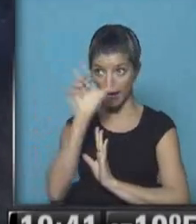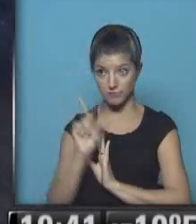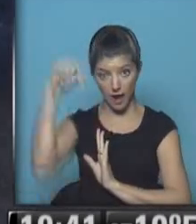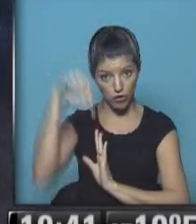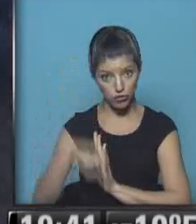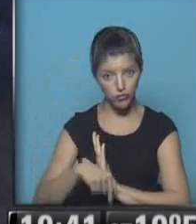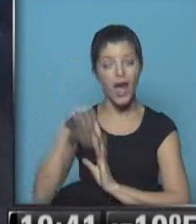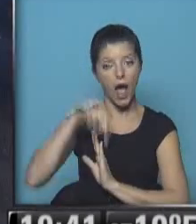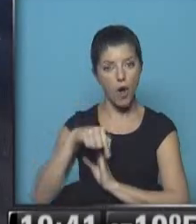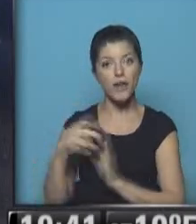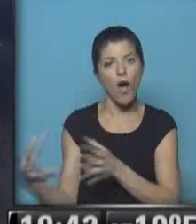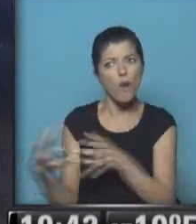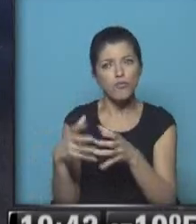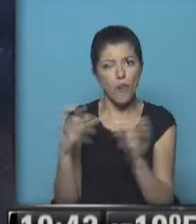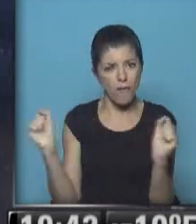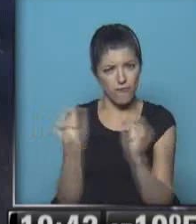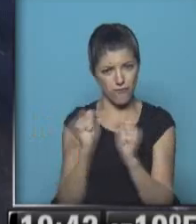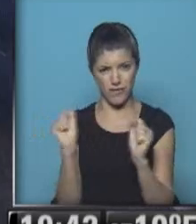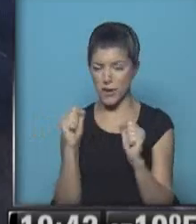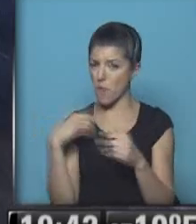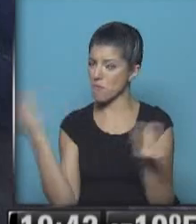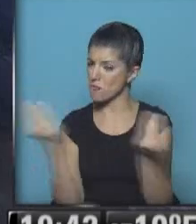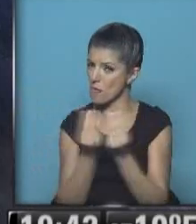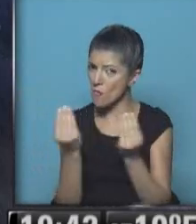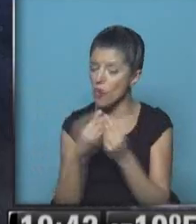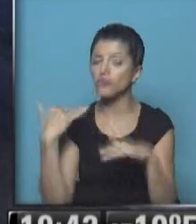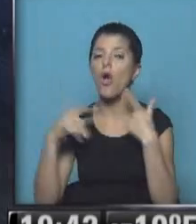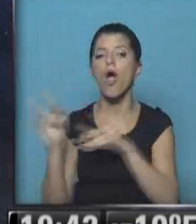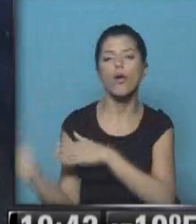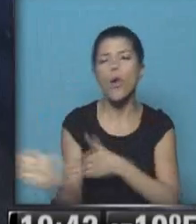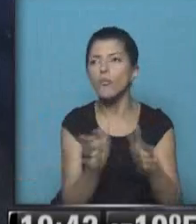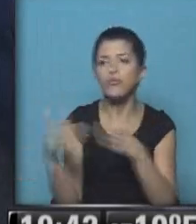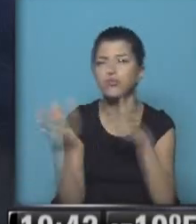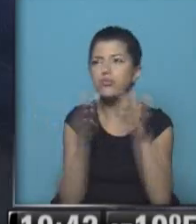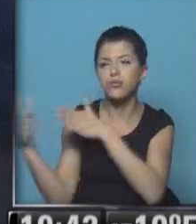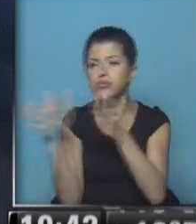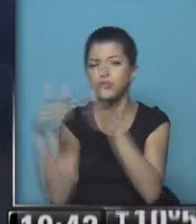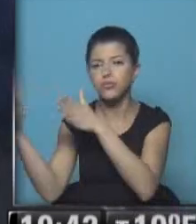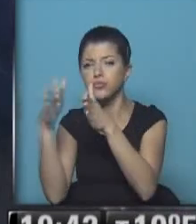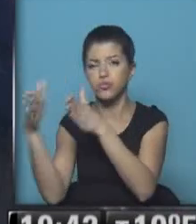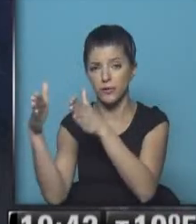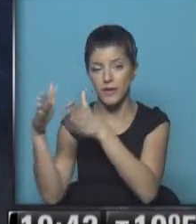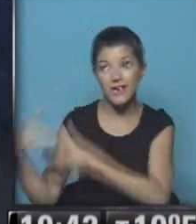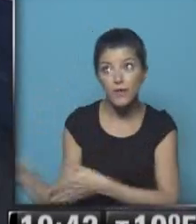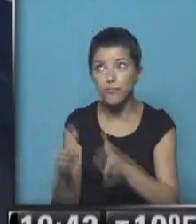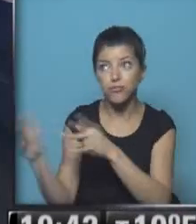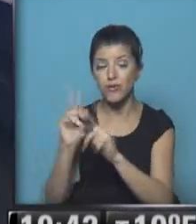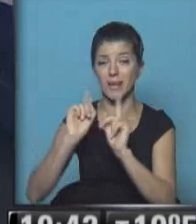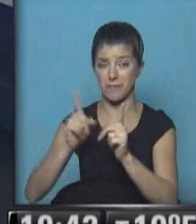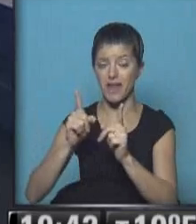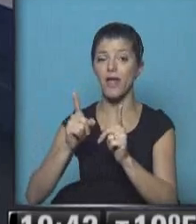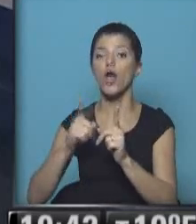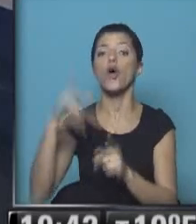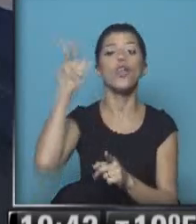ingresando otra masa de aire frío, muy fría, con vientos intensos que soplan del sudoeste, oeste-sudoeste, con intensidades superiores a los